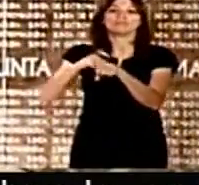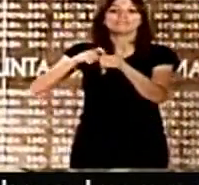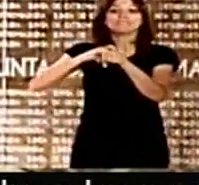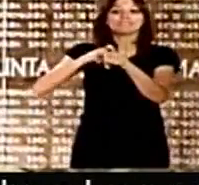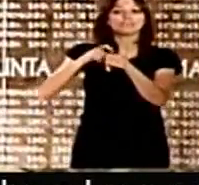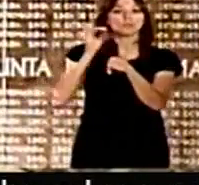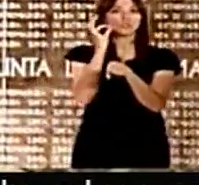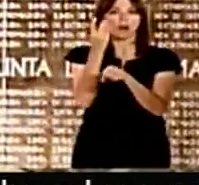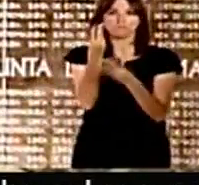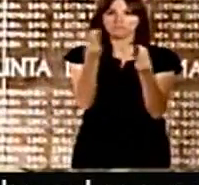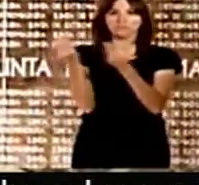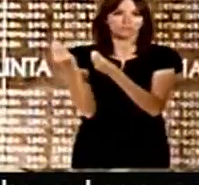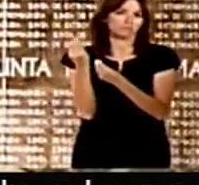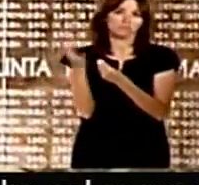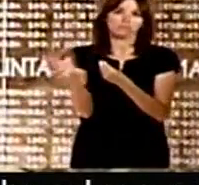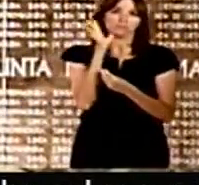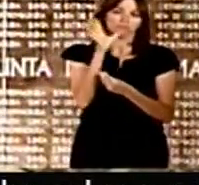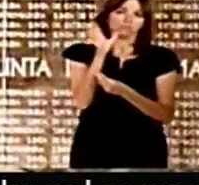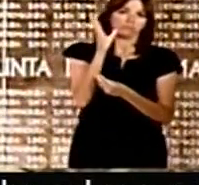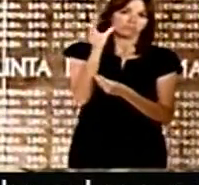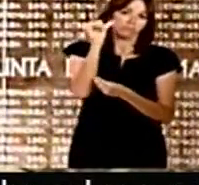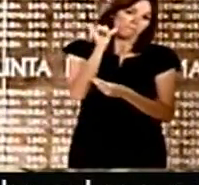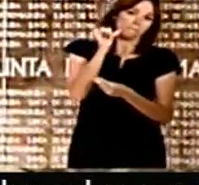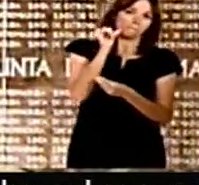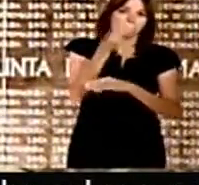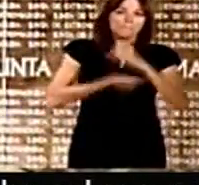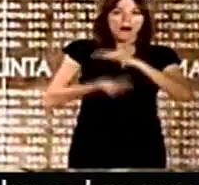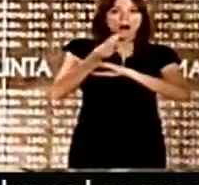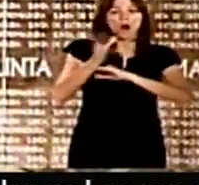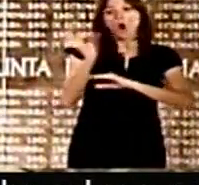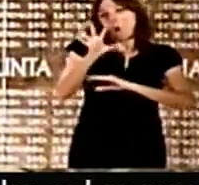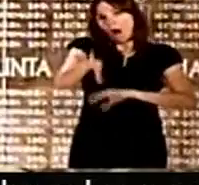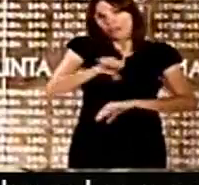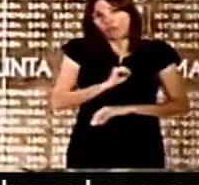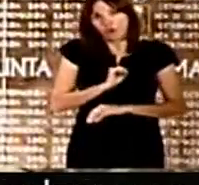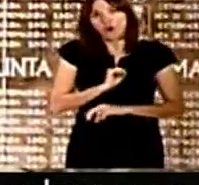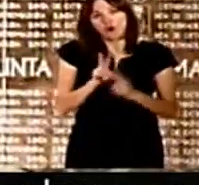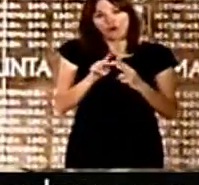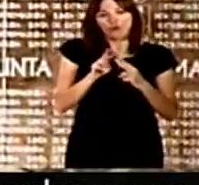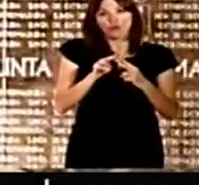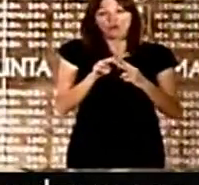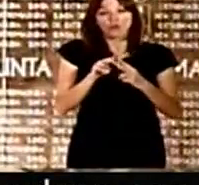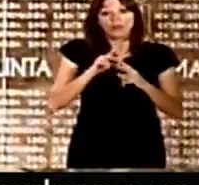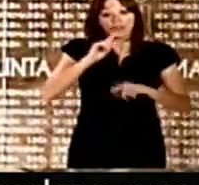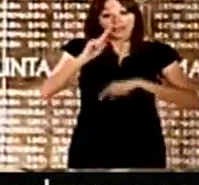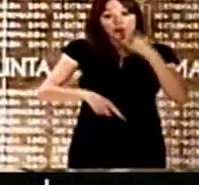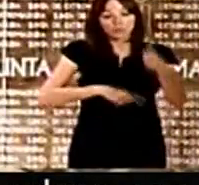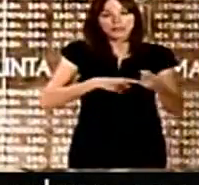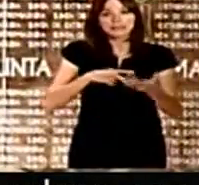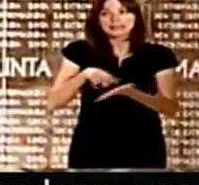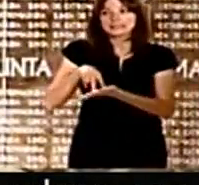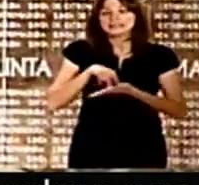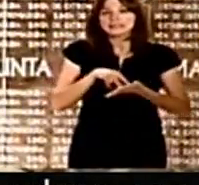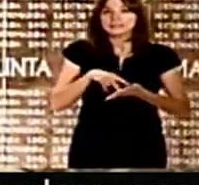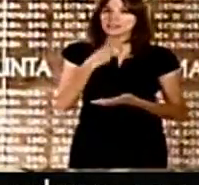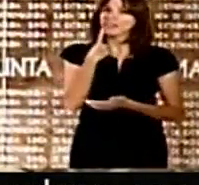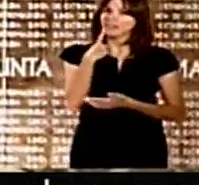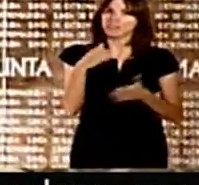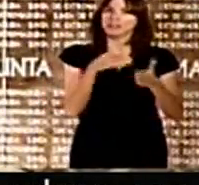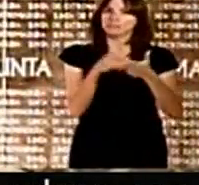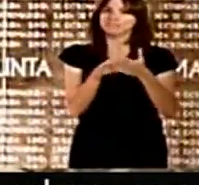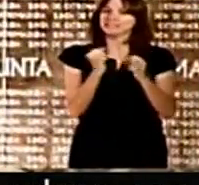muchas mujeres después de ser madres por nacimiento o adopción, que se encuentran pues en ese limbo de dificultad de acceder al mercado